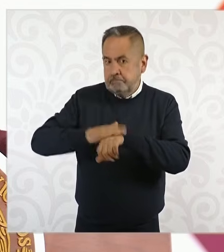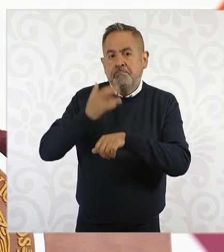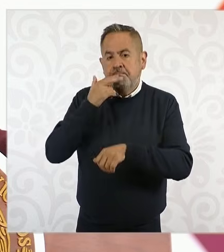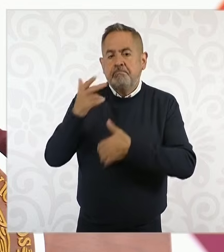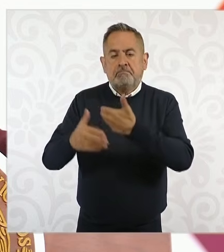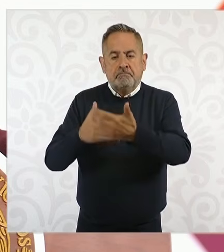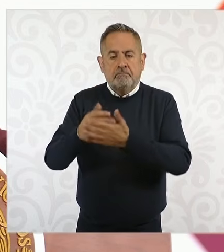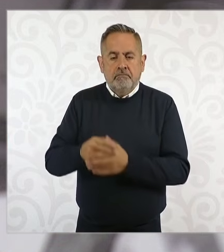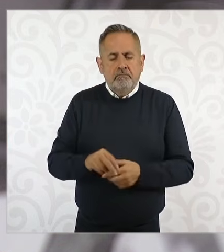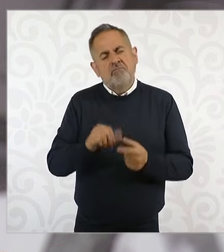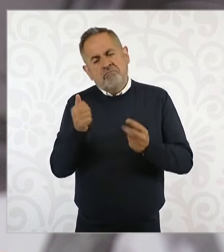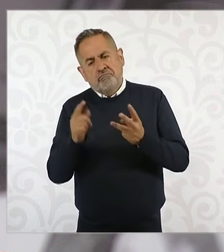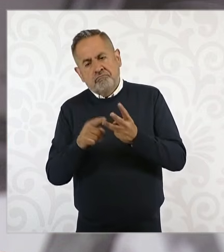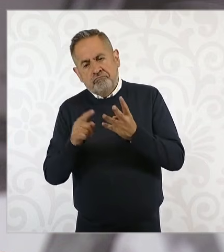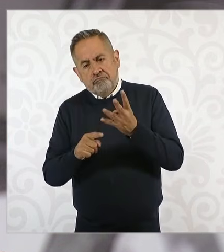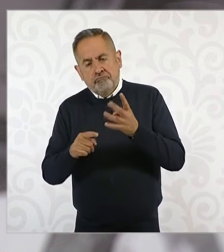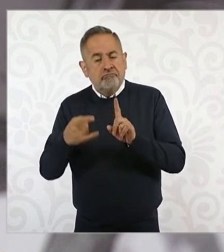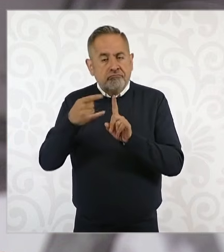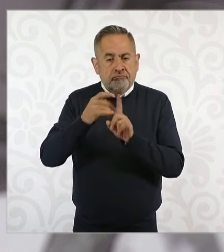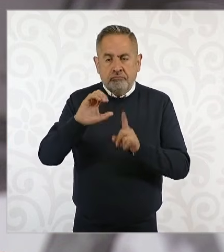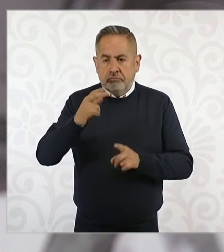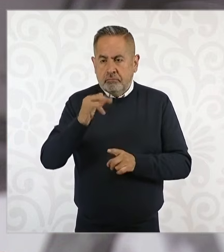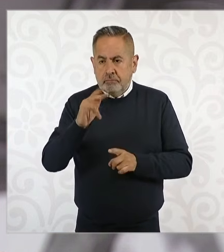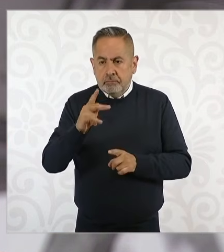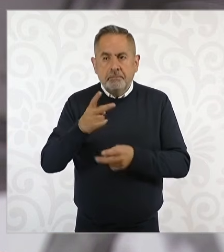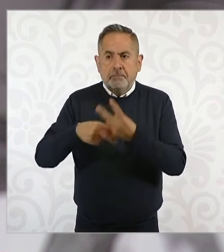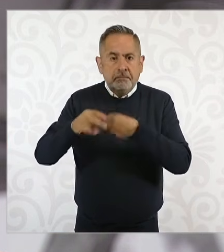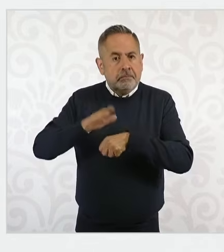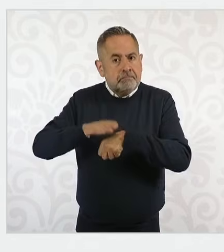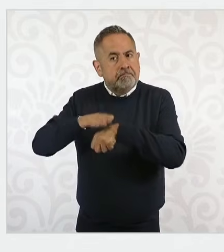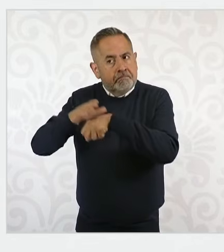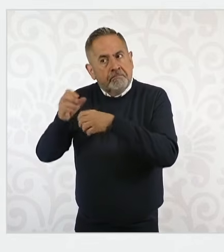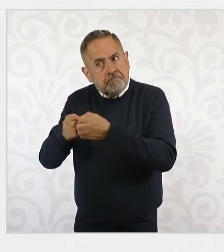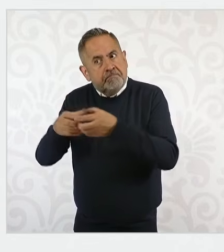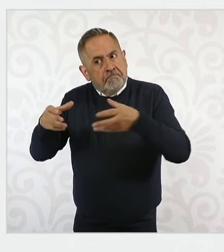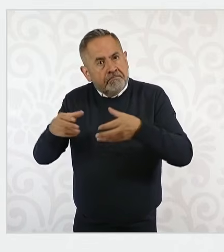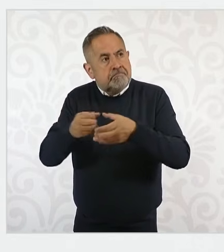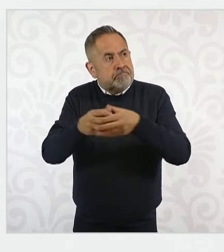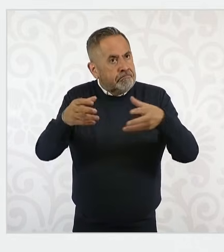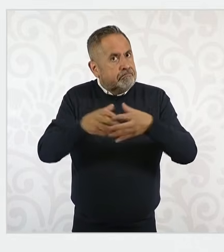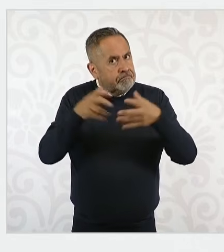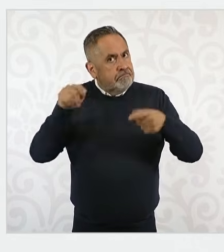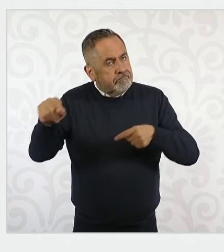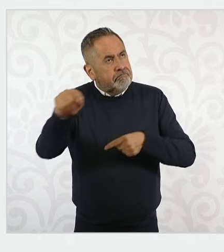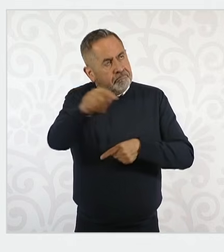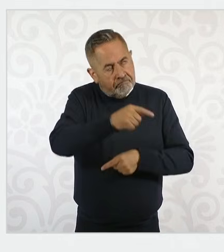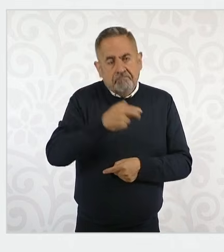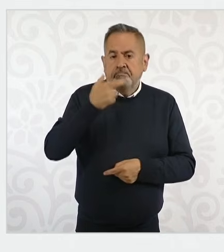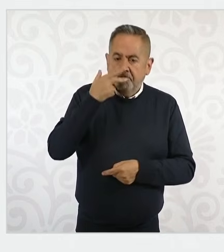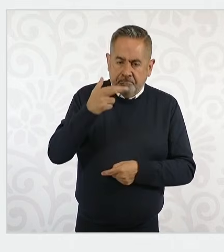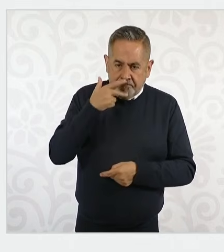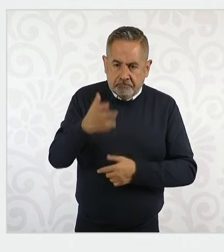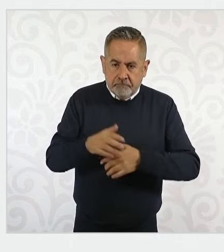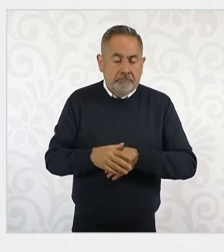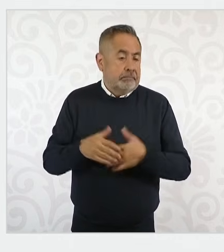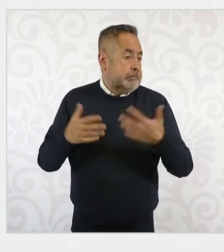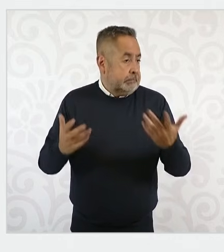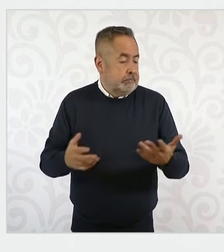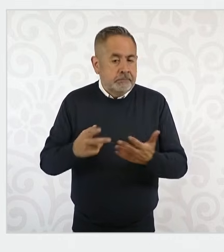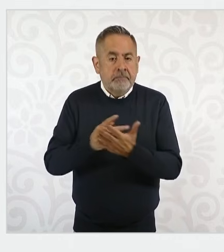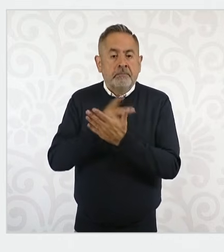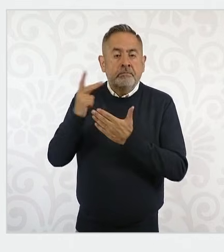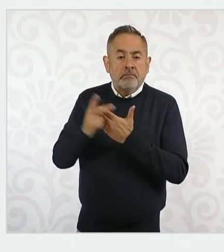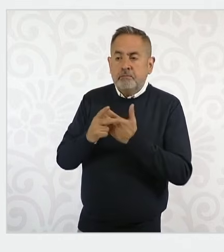de la manufactura, electrónico también está creciendo de manera muy importante y pues los programas de